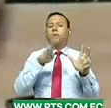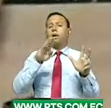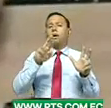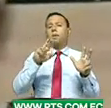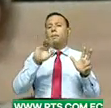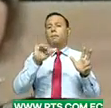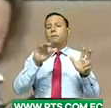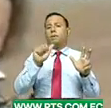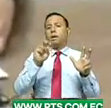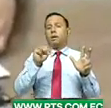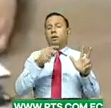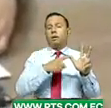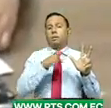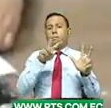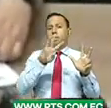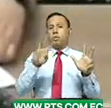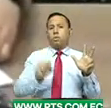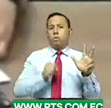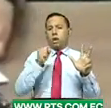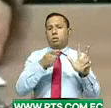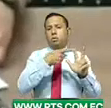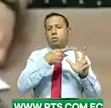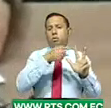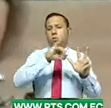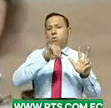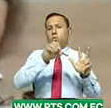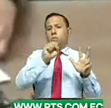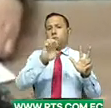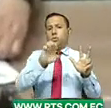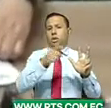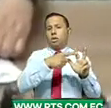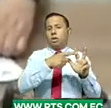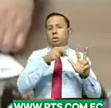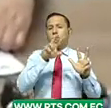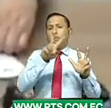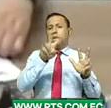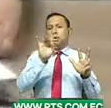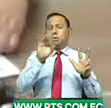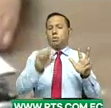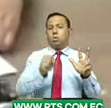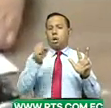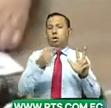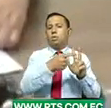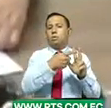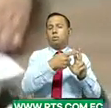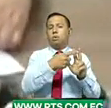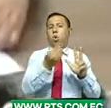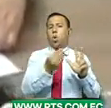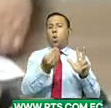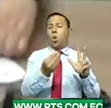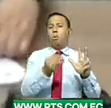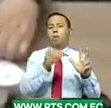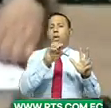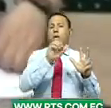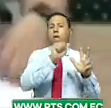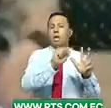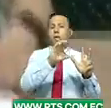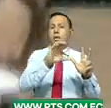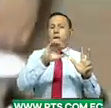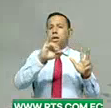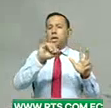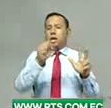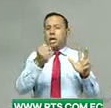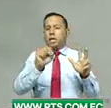de 24 años, José G, de 28 años, y el adolescente ACSJ, de 15 años de